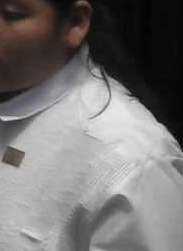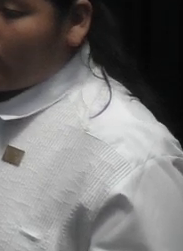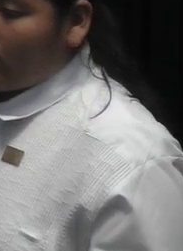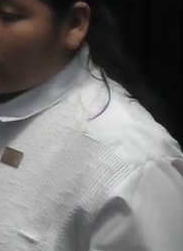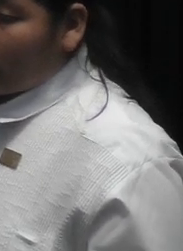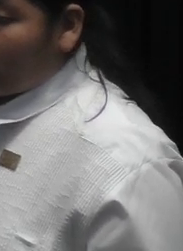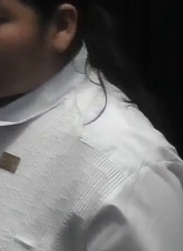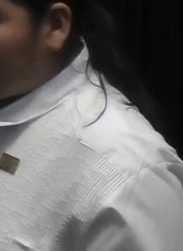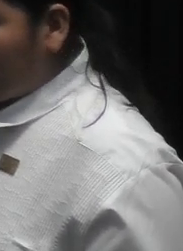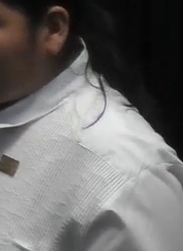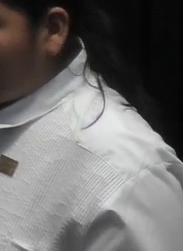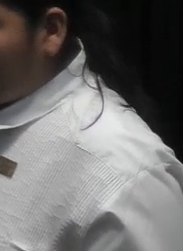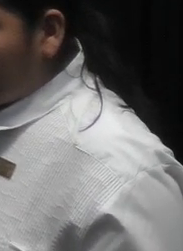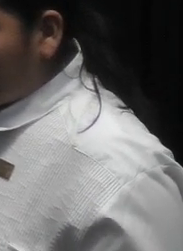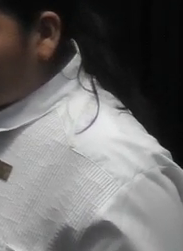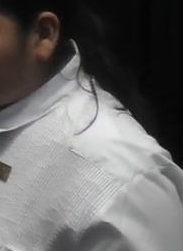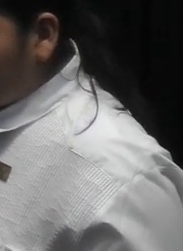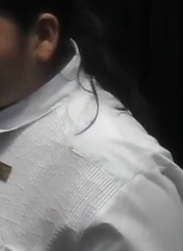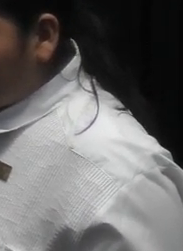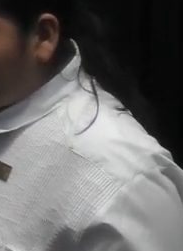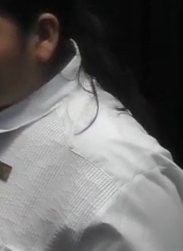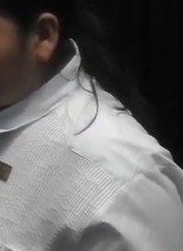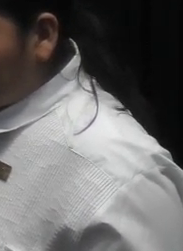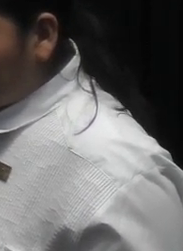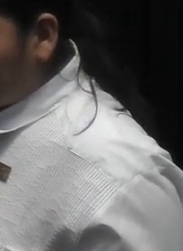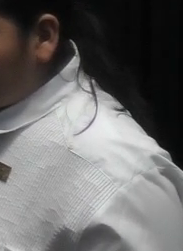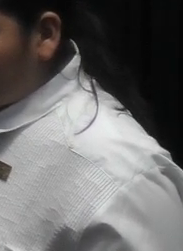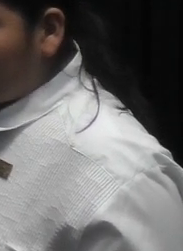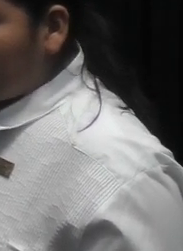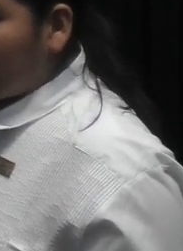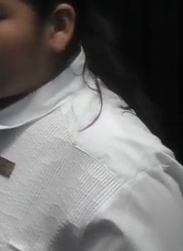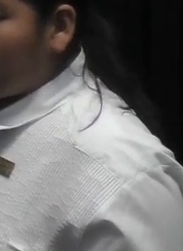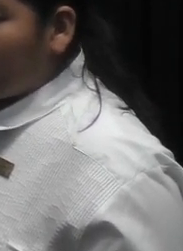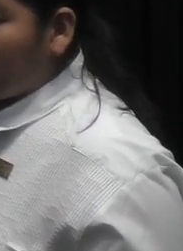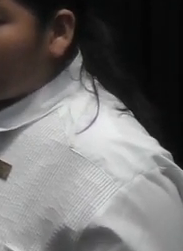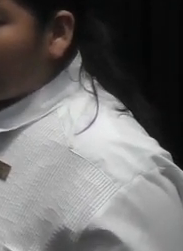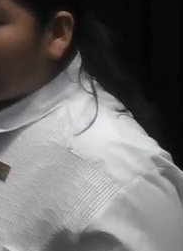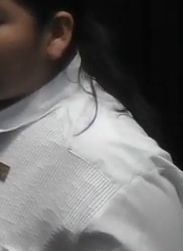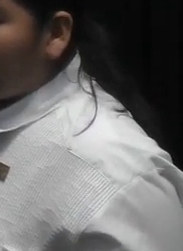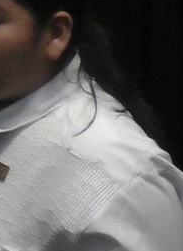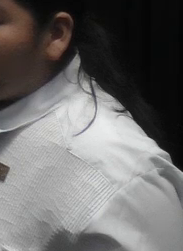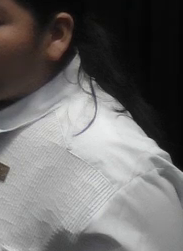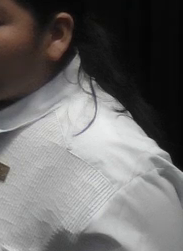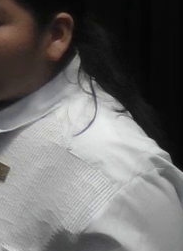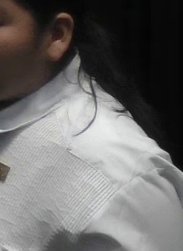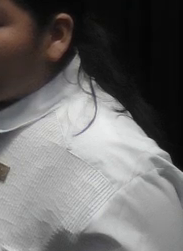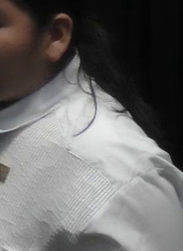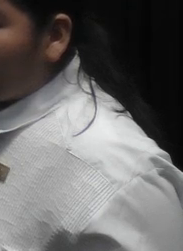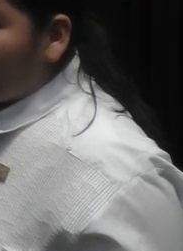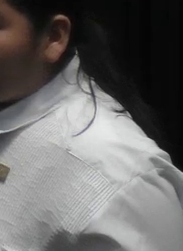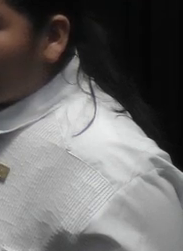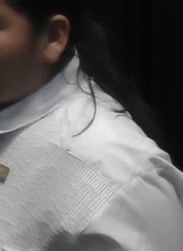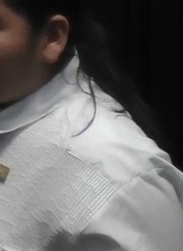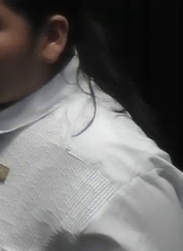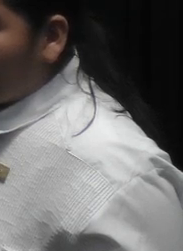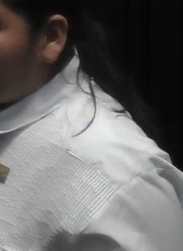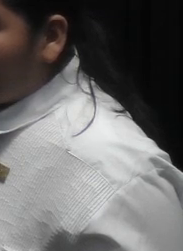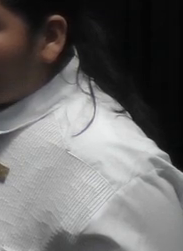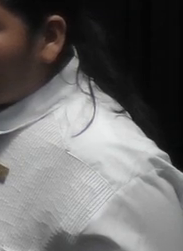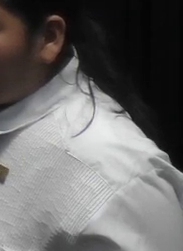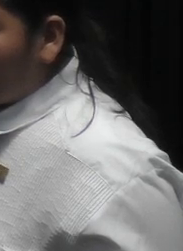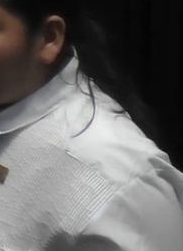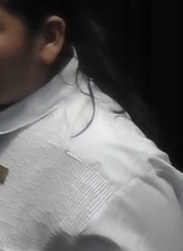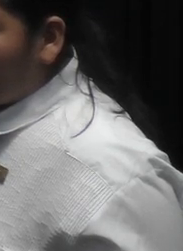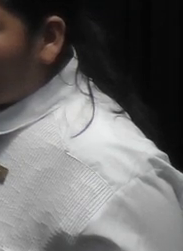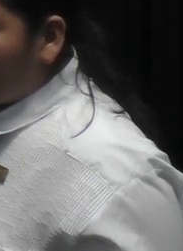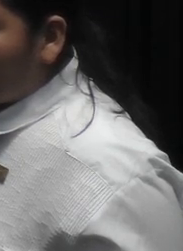todos los niños llegaron. «Sus hijos molestan a una de sus compañeras». «¿Qué? Por favor, explíqueme», dijo una madre. La maestra y